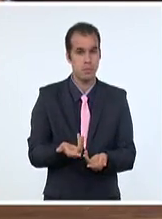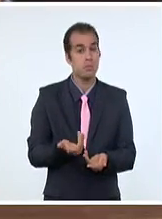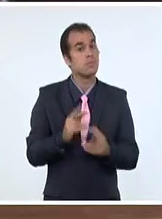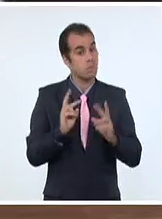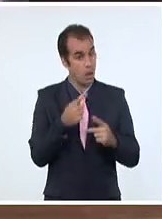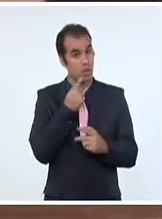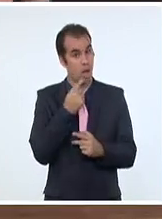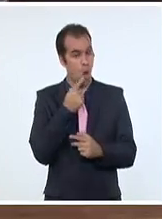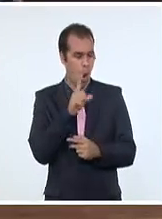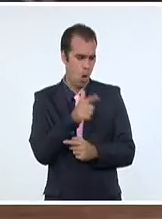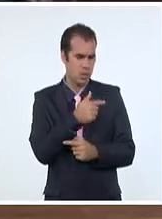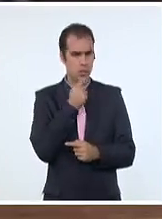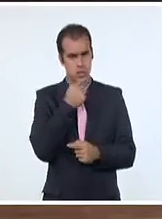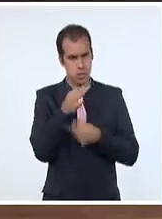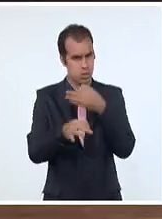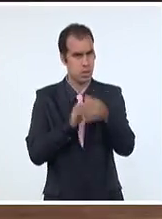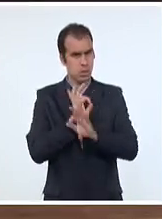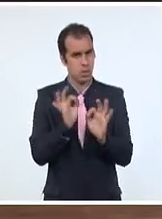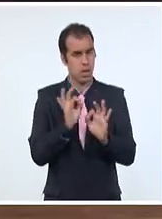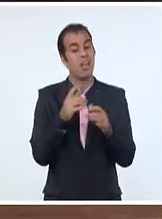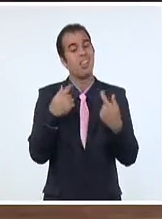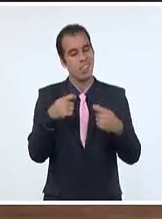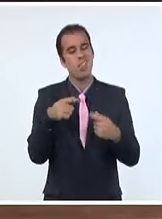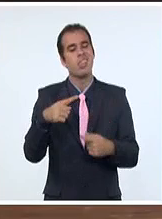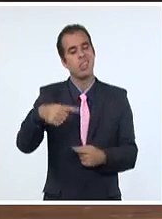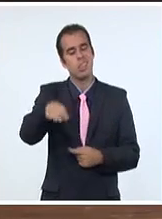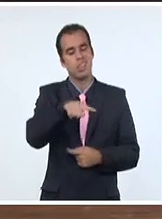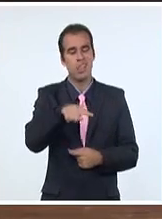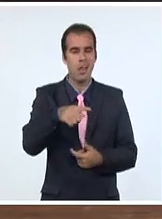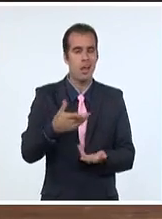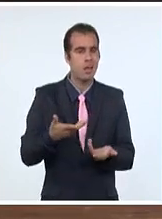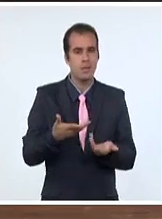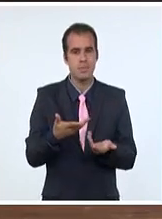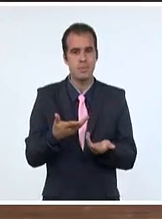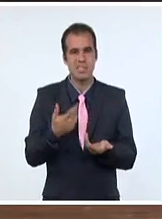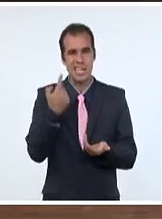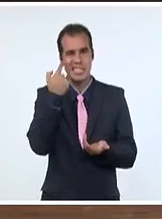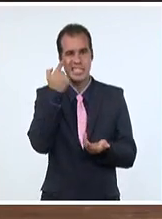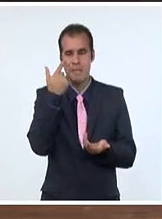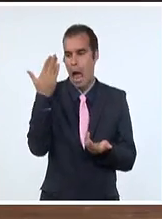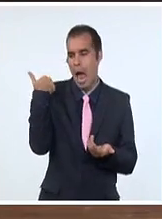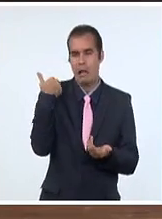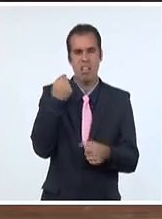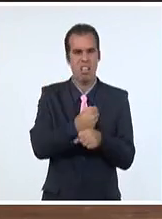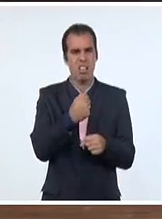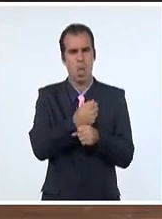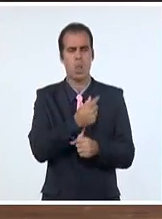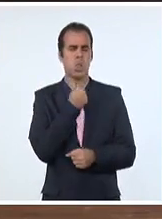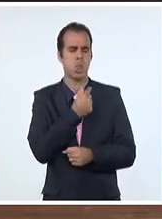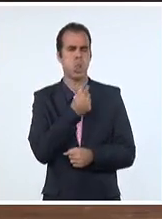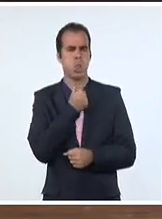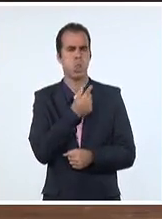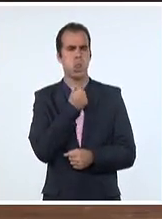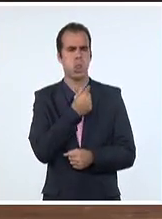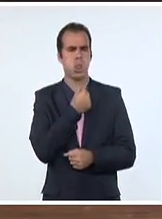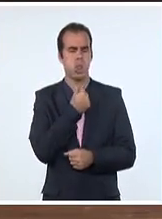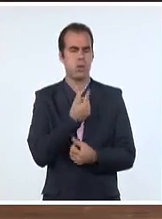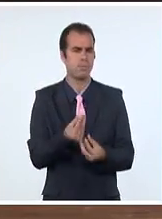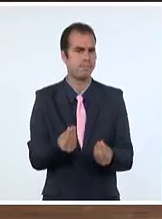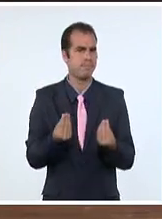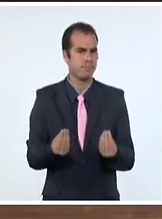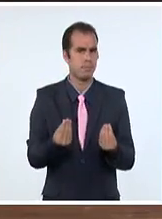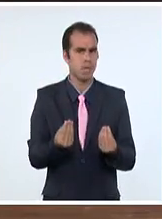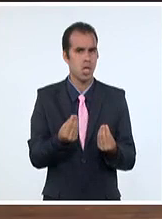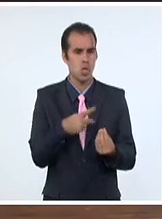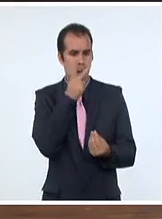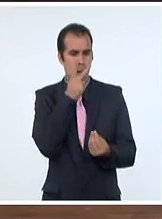ahorita. Esto tiene varias lecturas. Una, lo poco que valorábamos esta actividad, la poca prioridad que